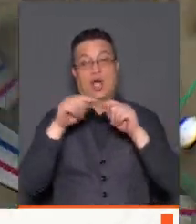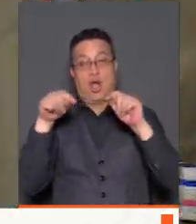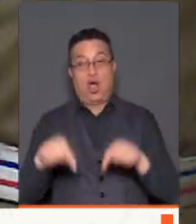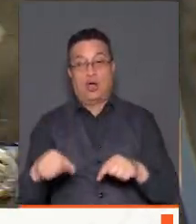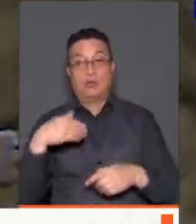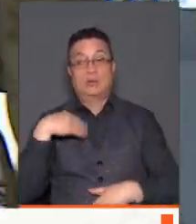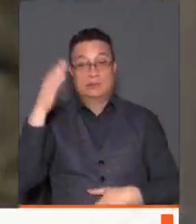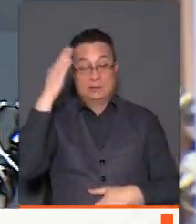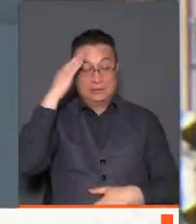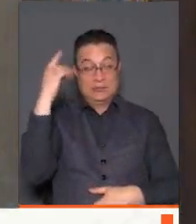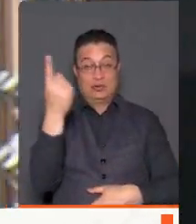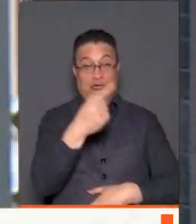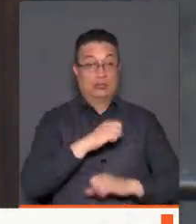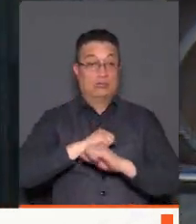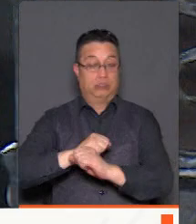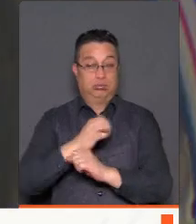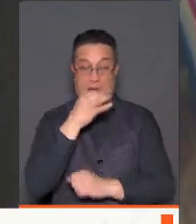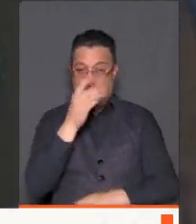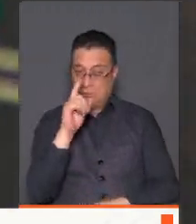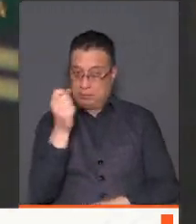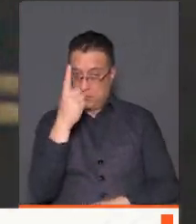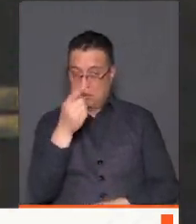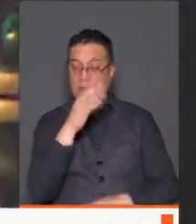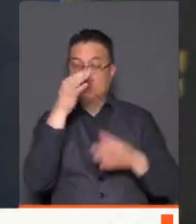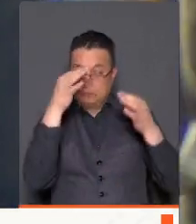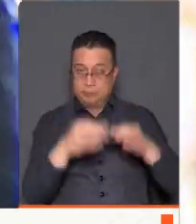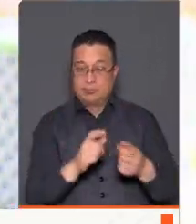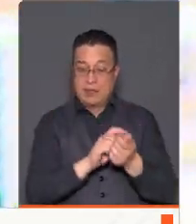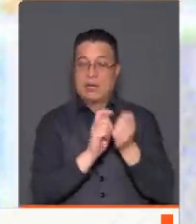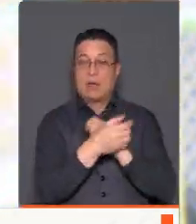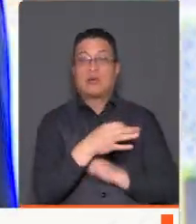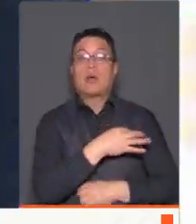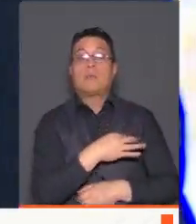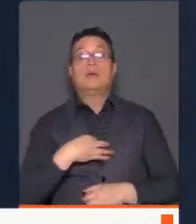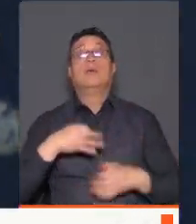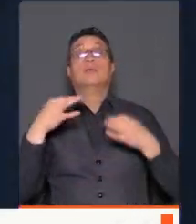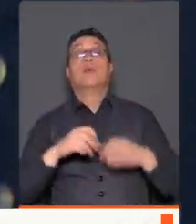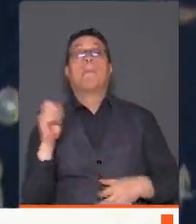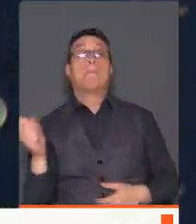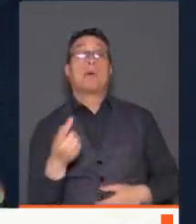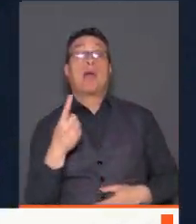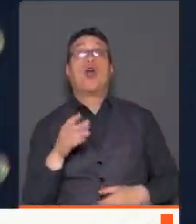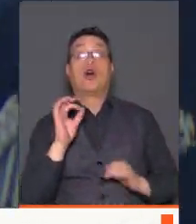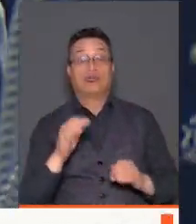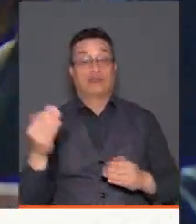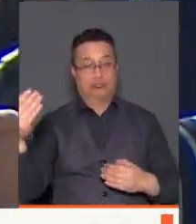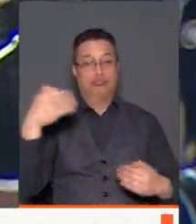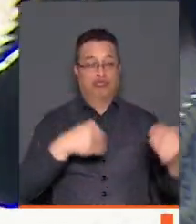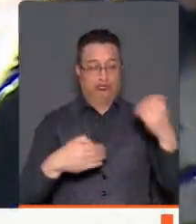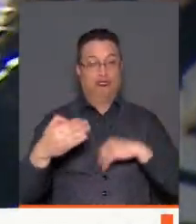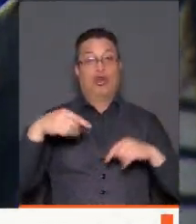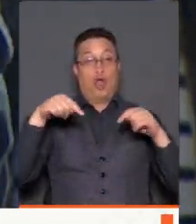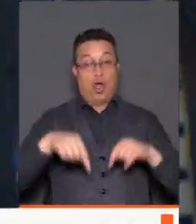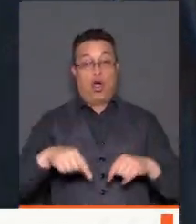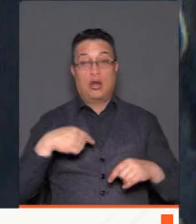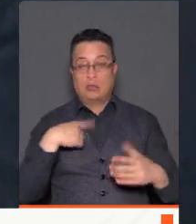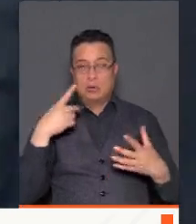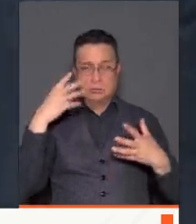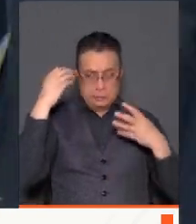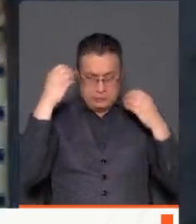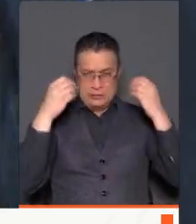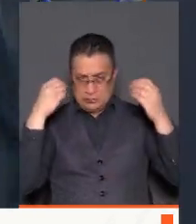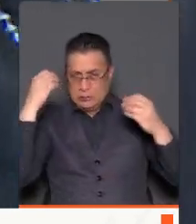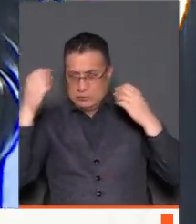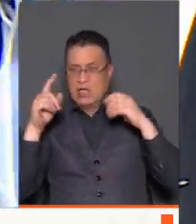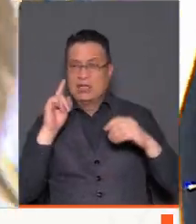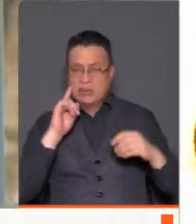la oposición manifestó que no vendría hasta que se concretara el cambio de gabinete. Finalmente vienen durante la jornada de hoy, en medio del ruido también que ustedes comentaban a